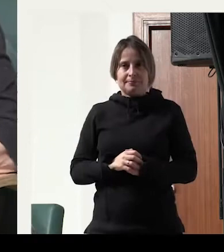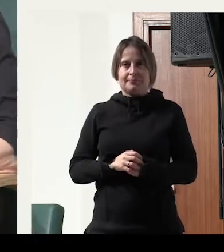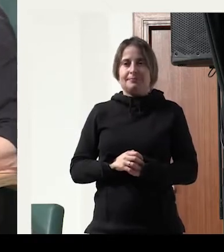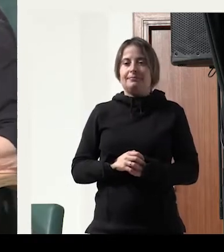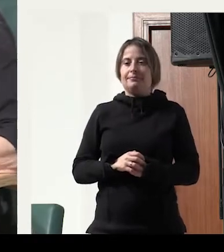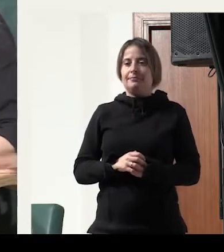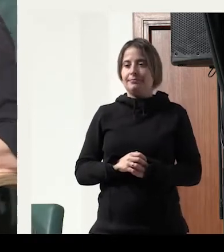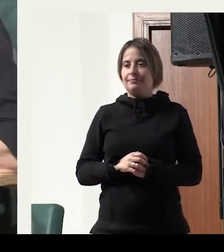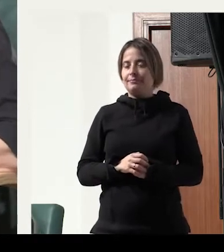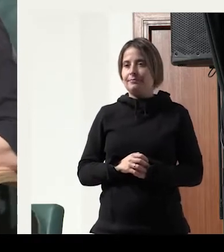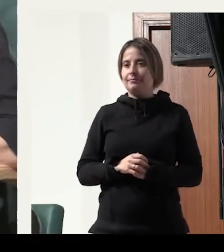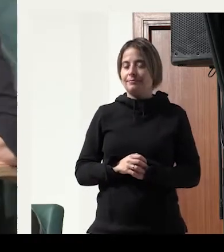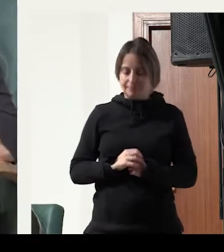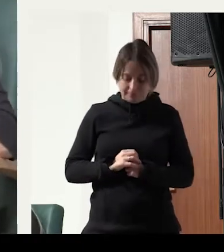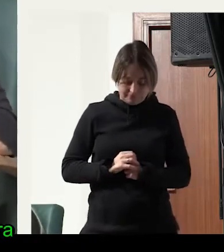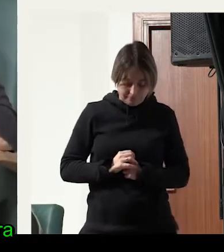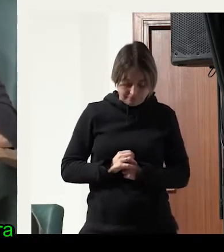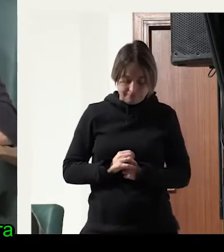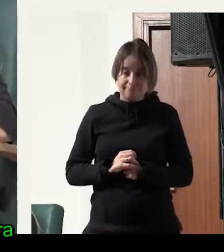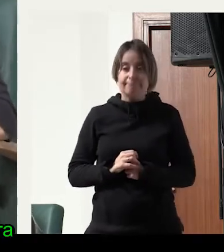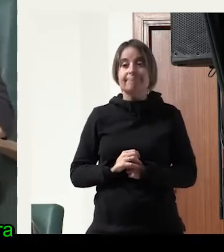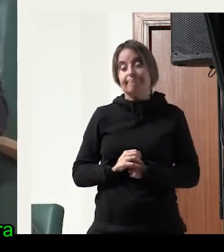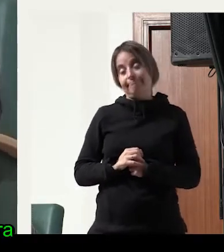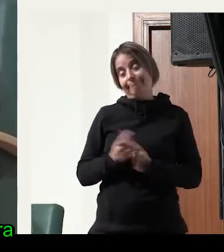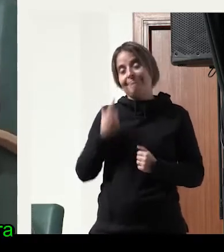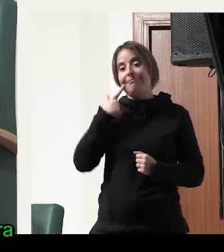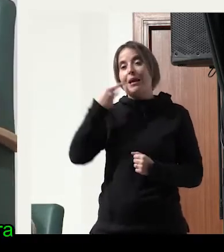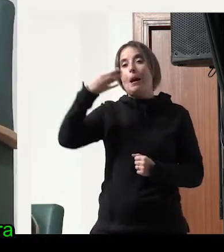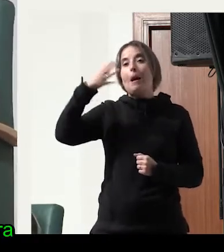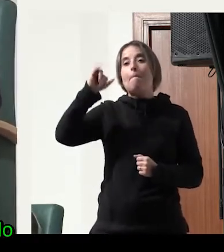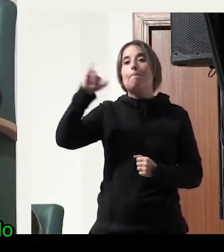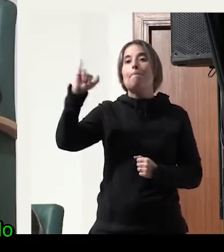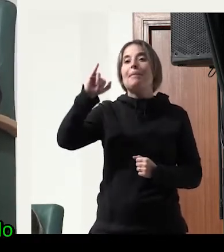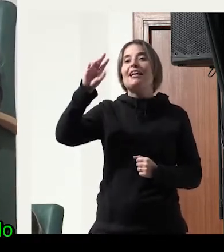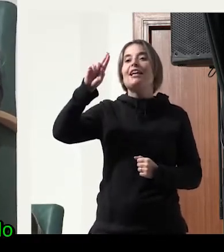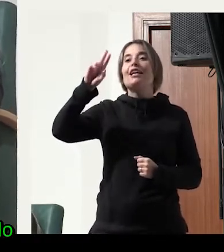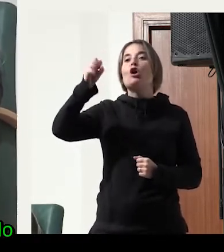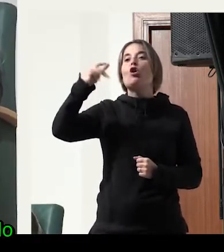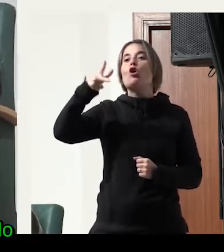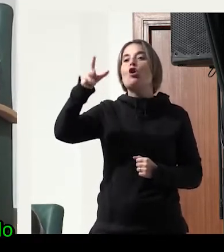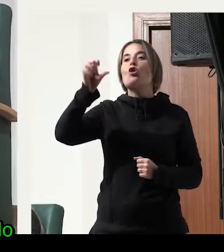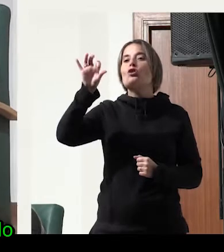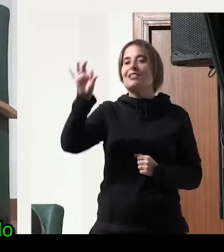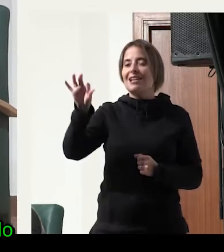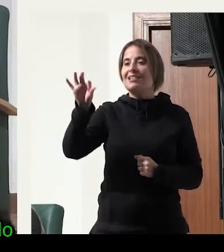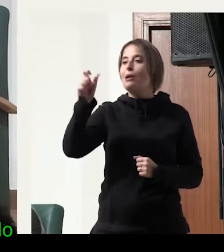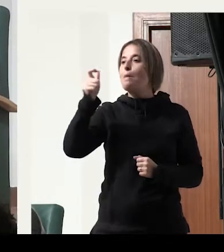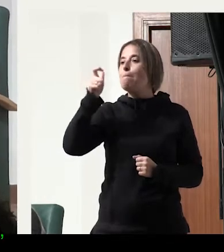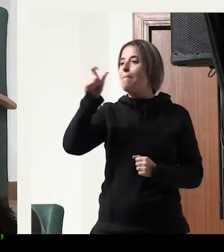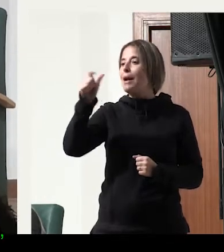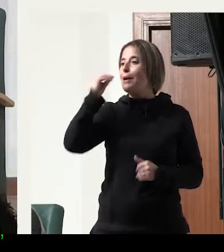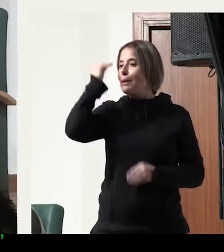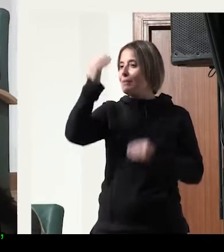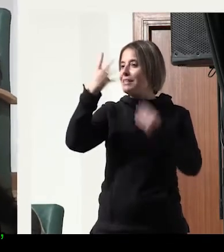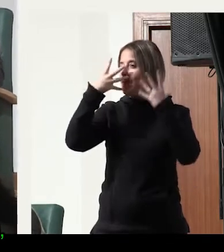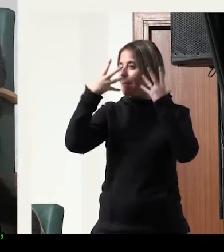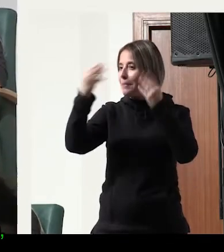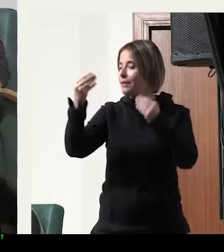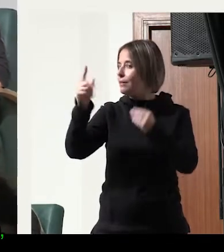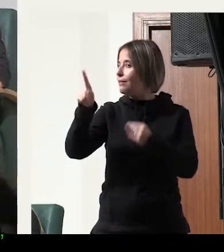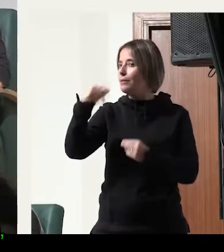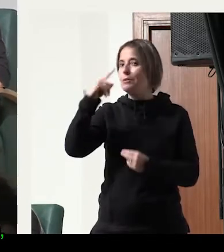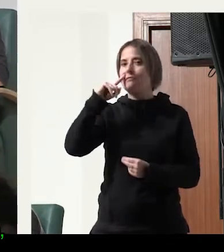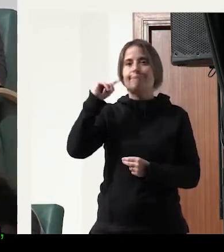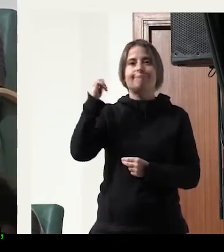Bueno, el poema se llama Birrochas, ¿no? Birrochas, que es una palabra que yo pensaba que le entendía a todo el mundo y luego me di cuenta que